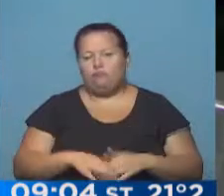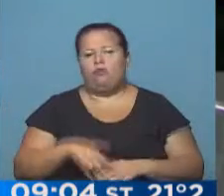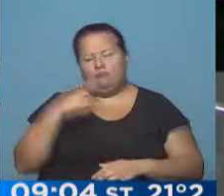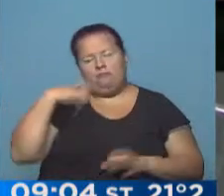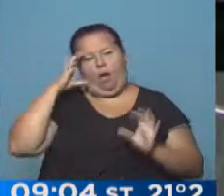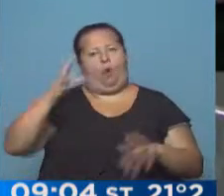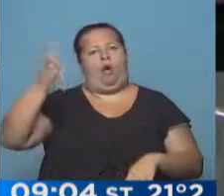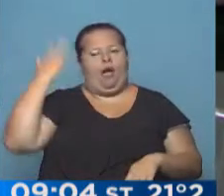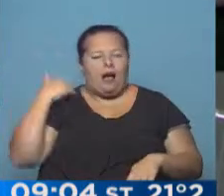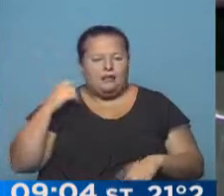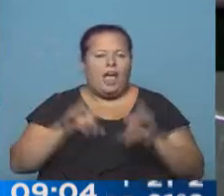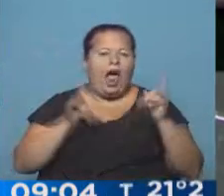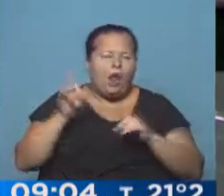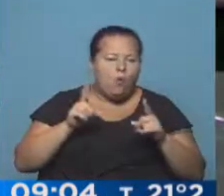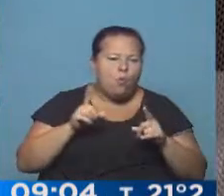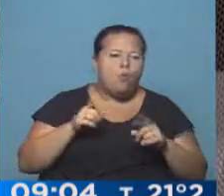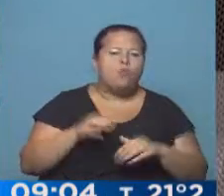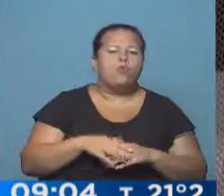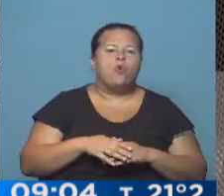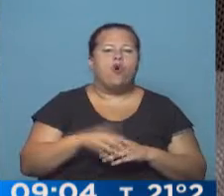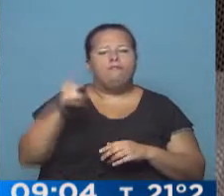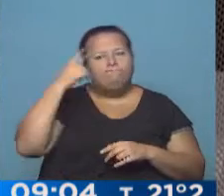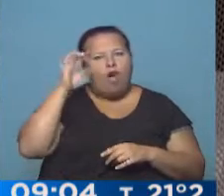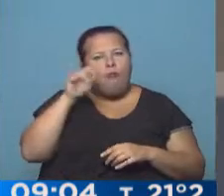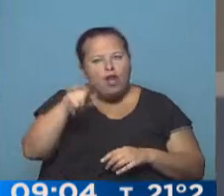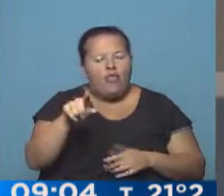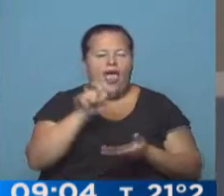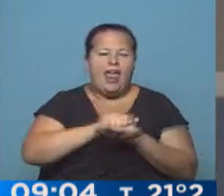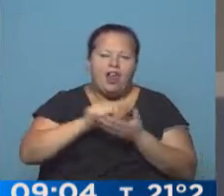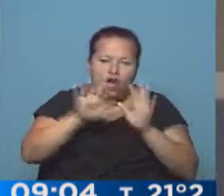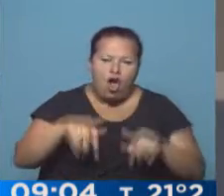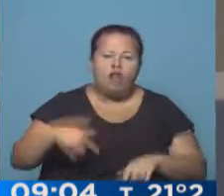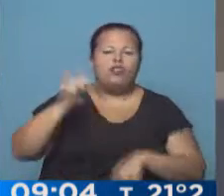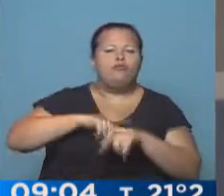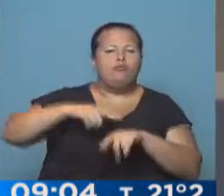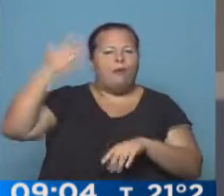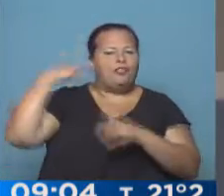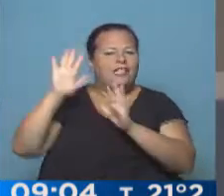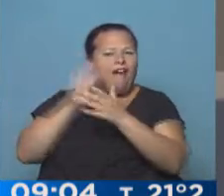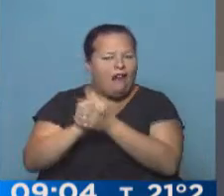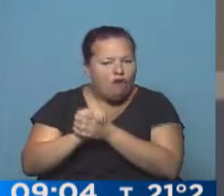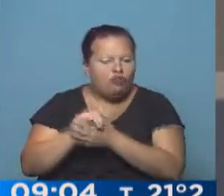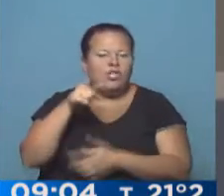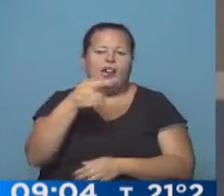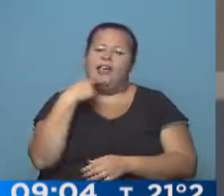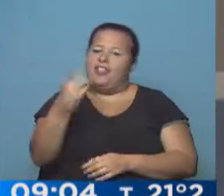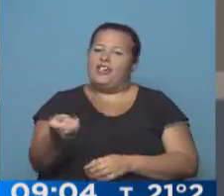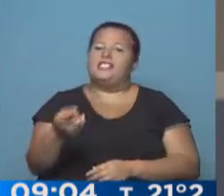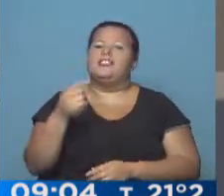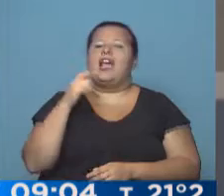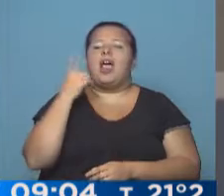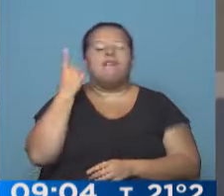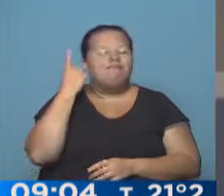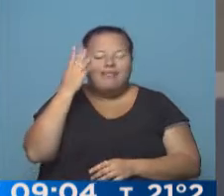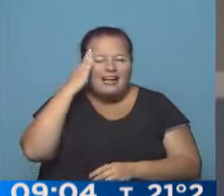yo recuerdo algunos algunas algunas reflexiones de él algunos escritos de la época de alfonsín cuando el planteado que uno de